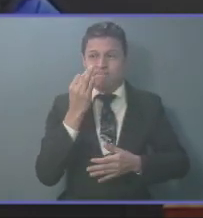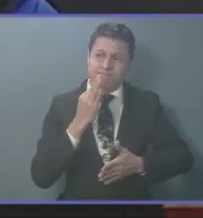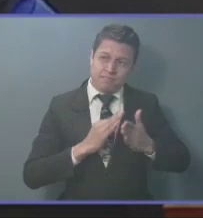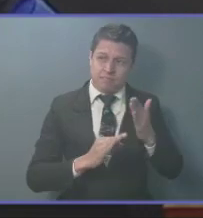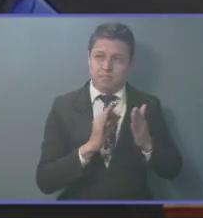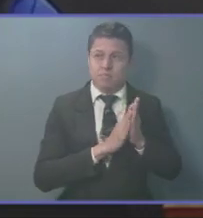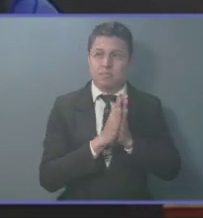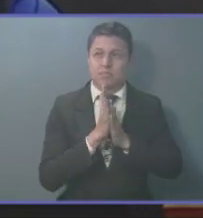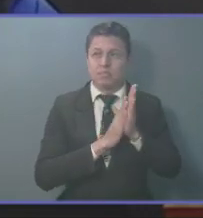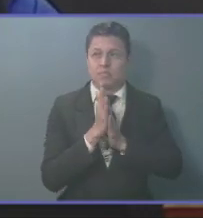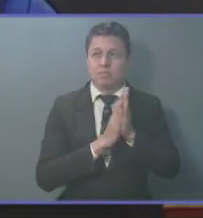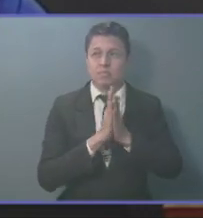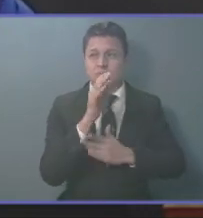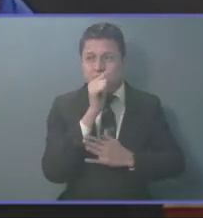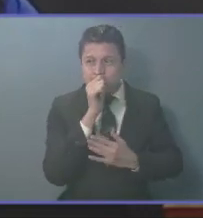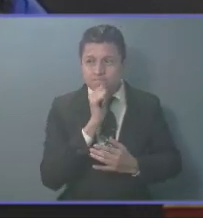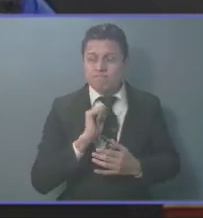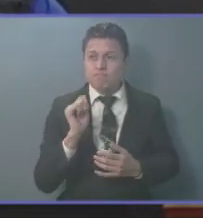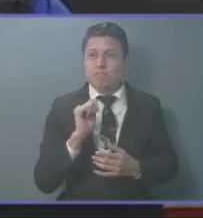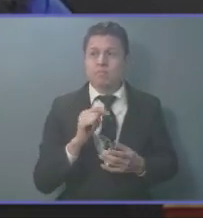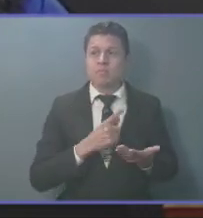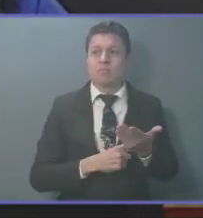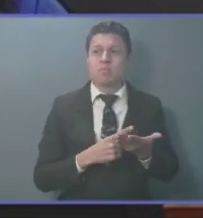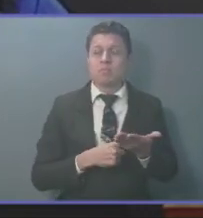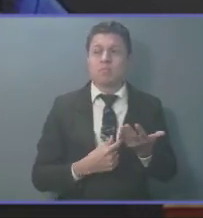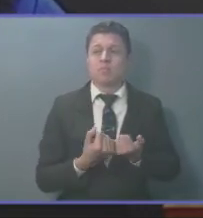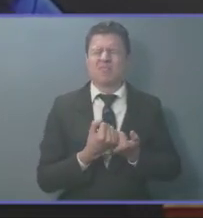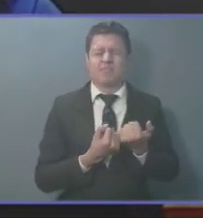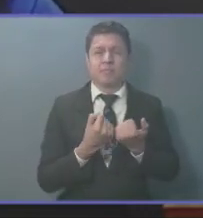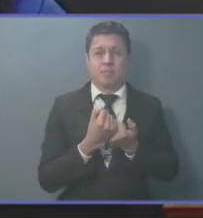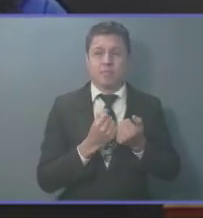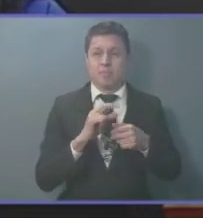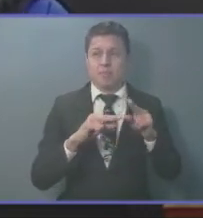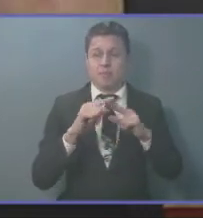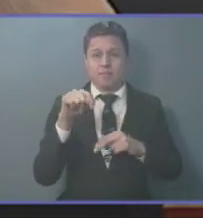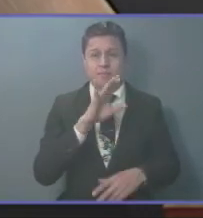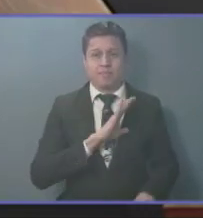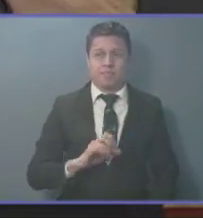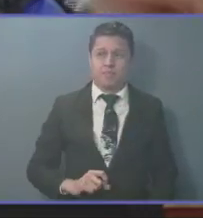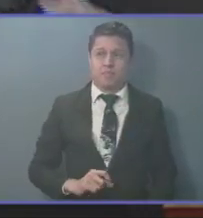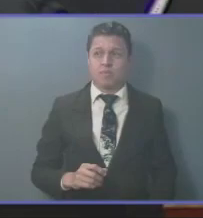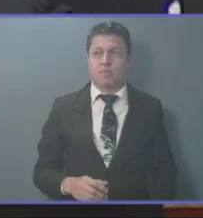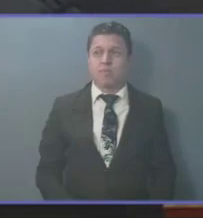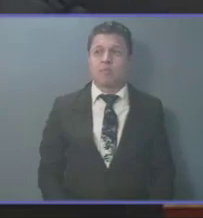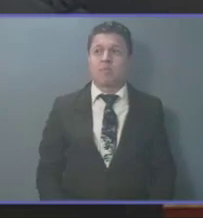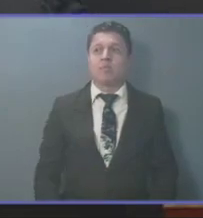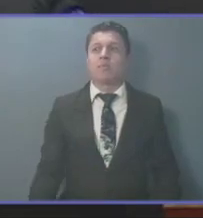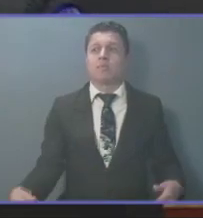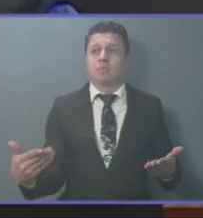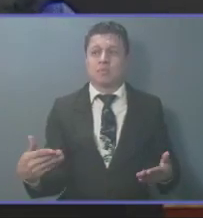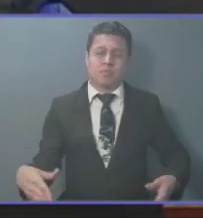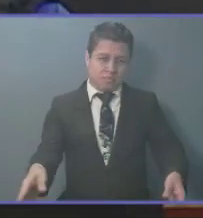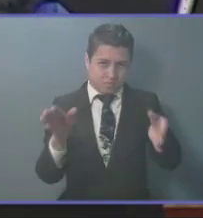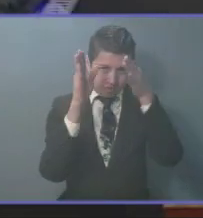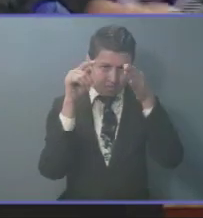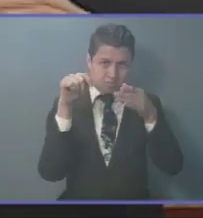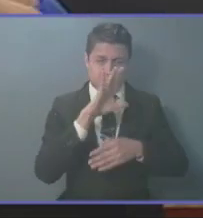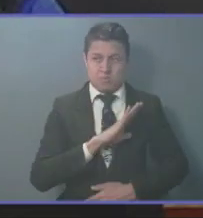la paciencia y a la crítica constructiva que se convierte en sabiduría.